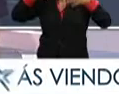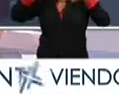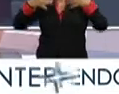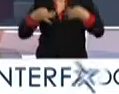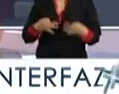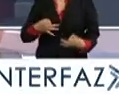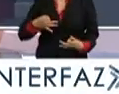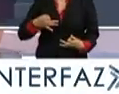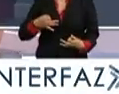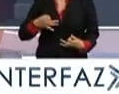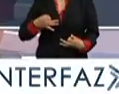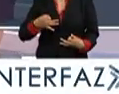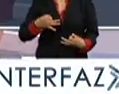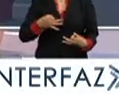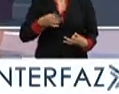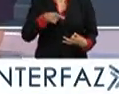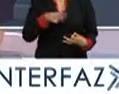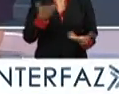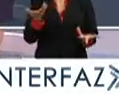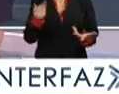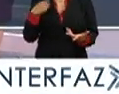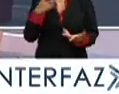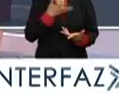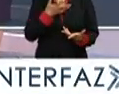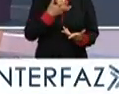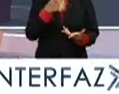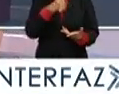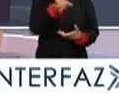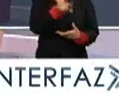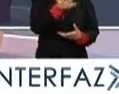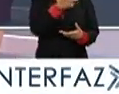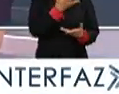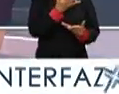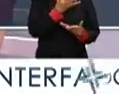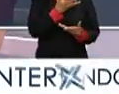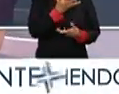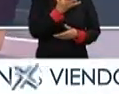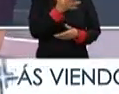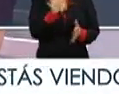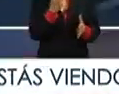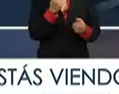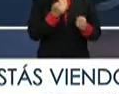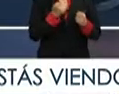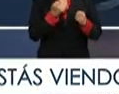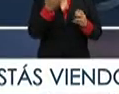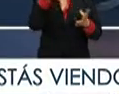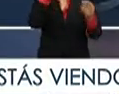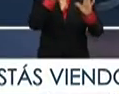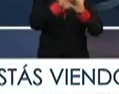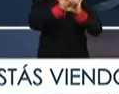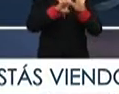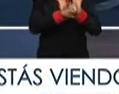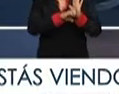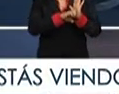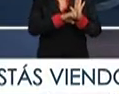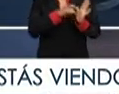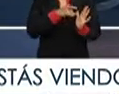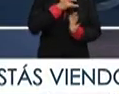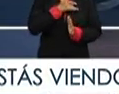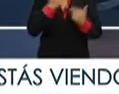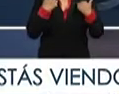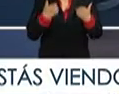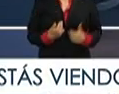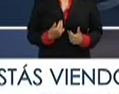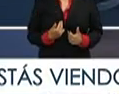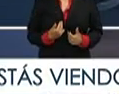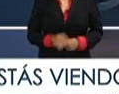puerto, la tiene solamente aquellos que tienen una fuerte formación ética y humanista. Es que lo